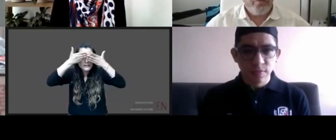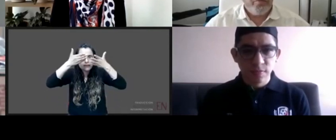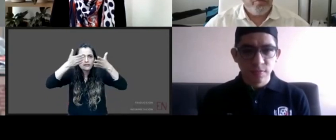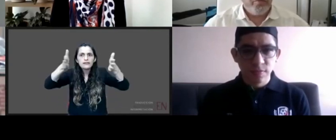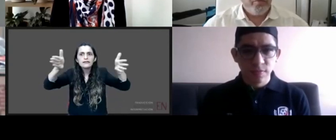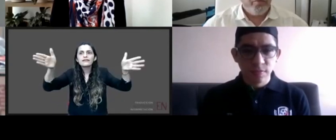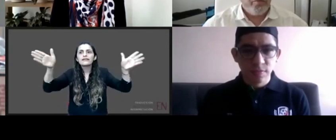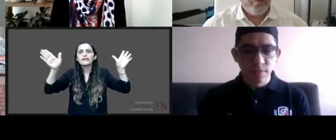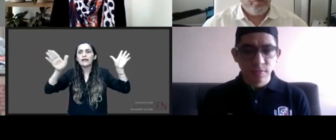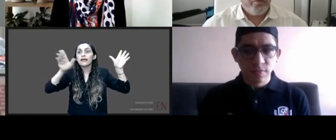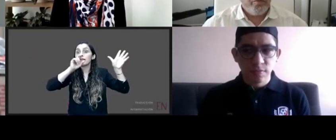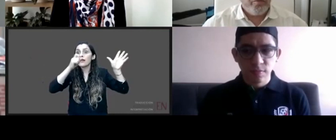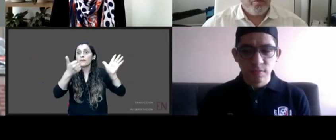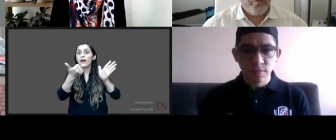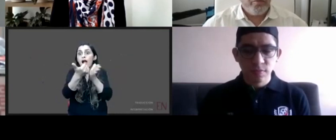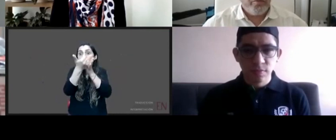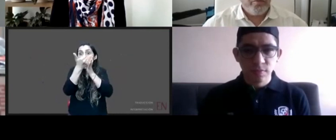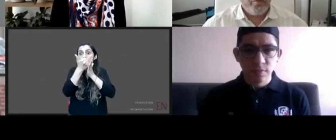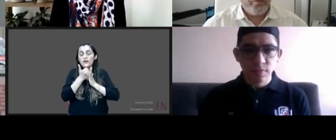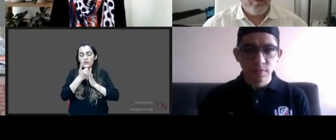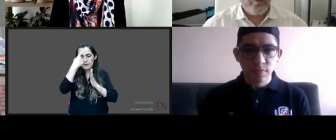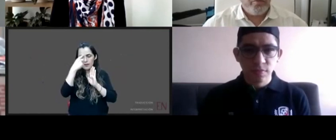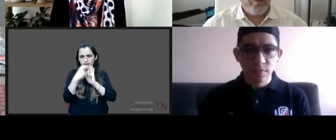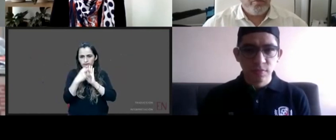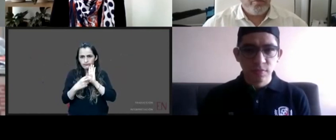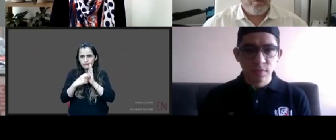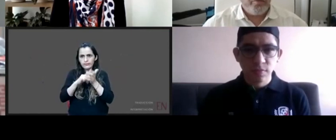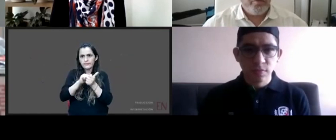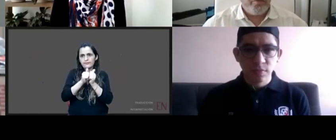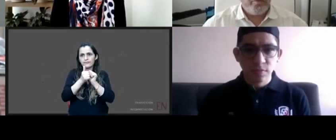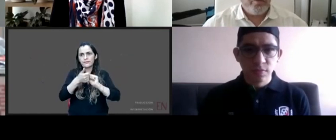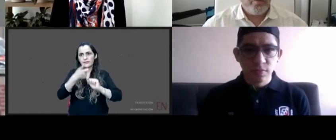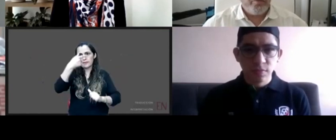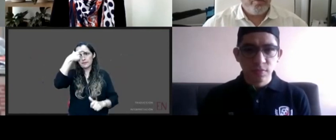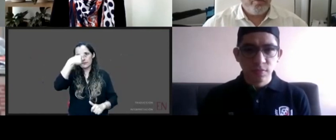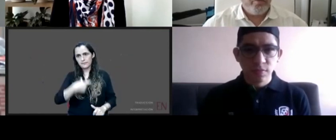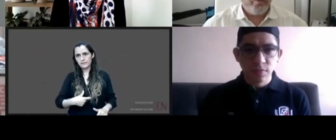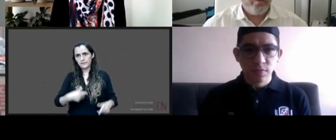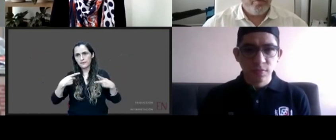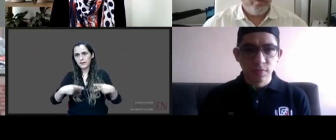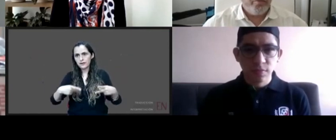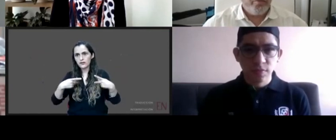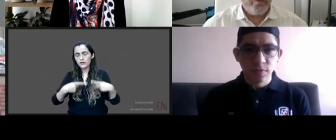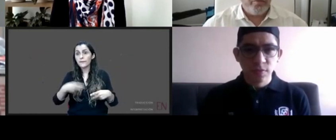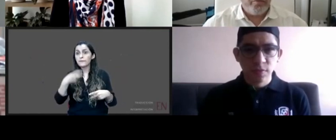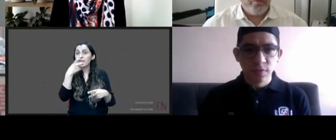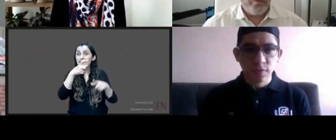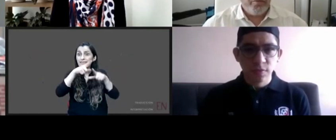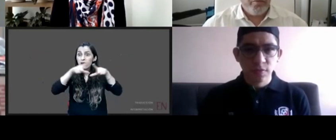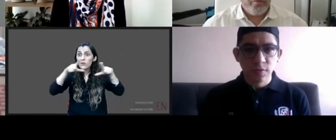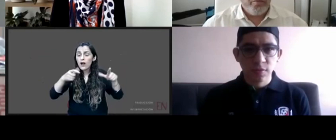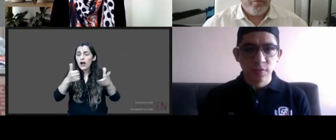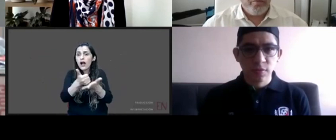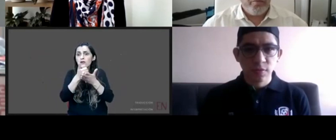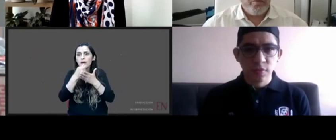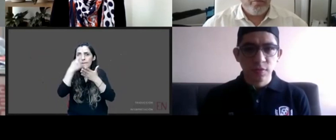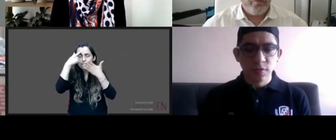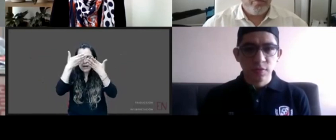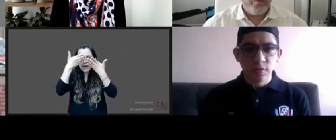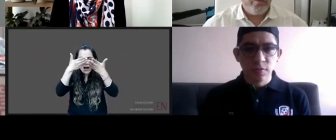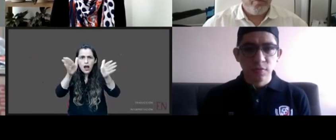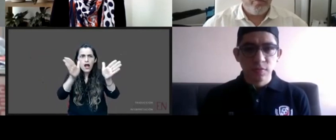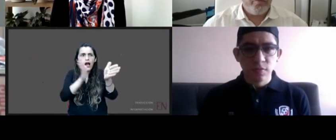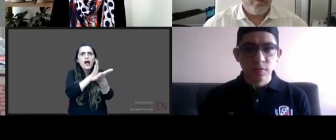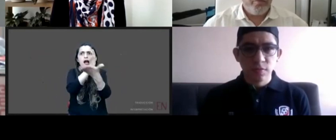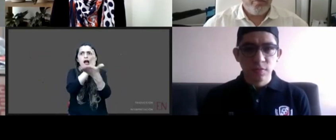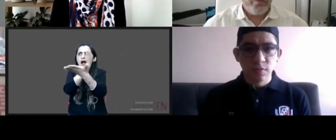amplios, es la puerta al conocimiento y a la interpretación de todo lo existente. Imaginémonos todo lo que podemos nombrar,